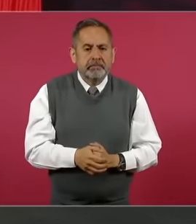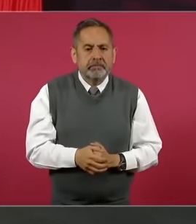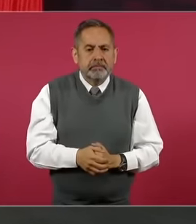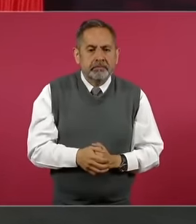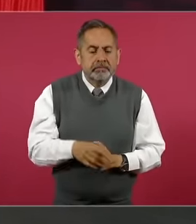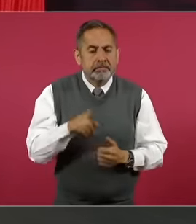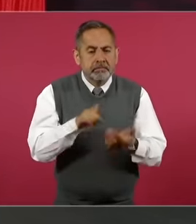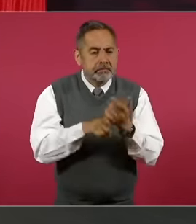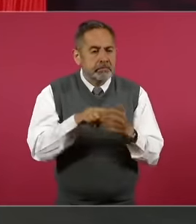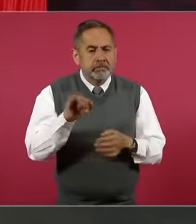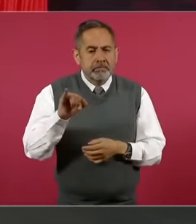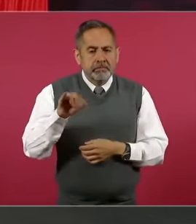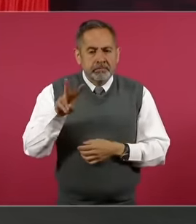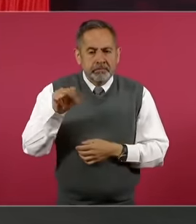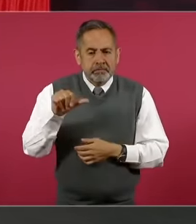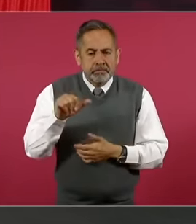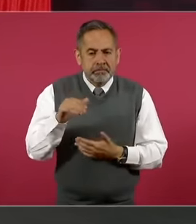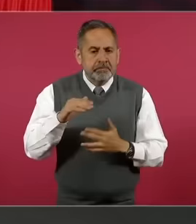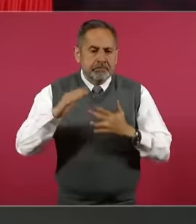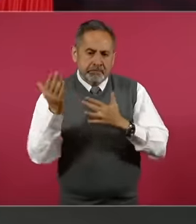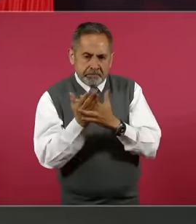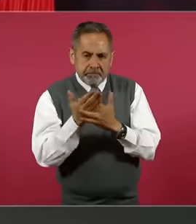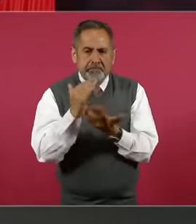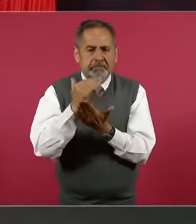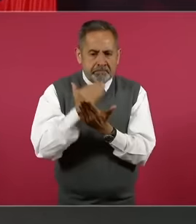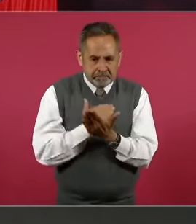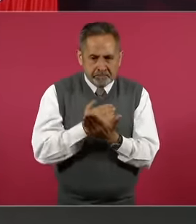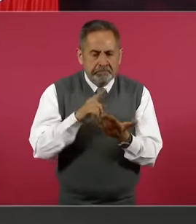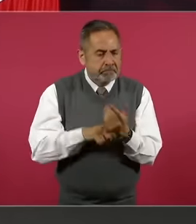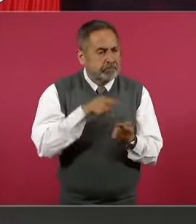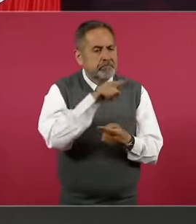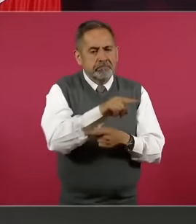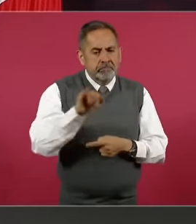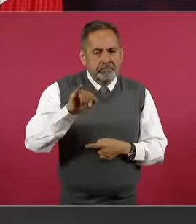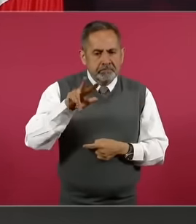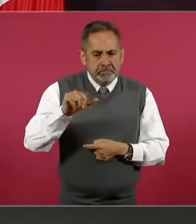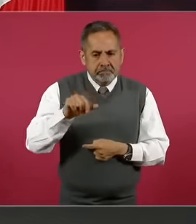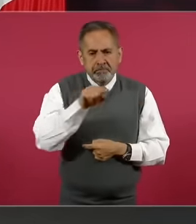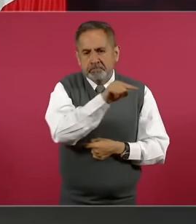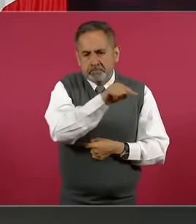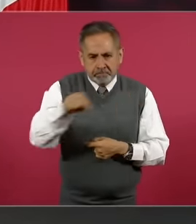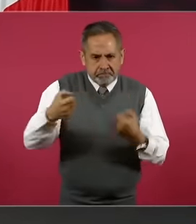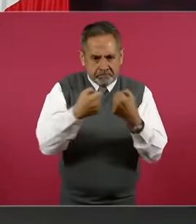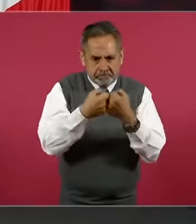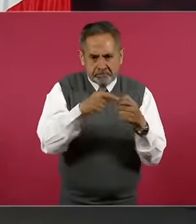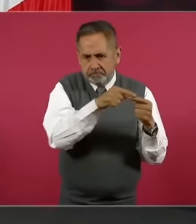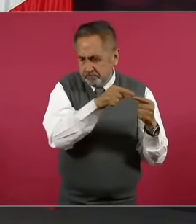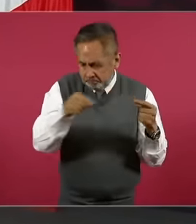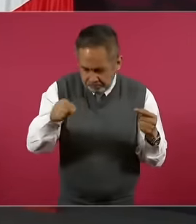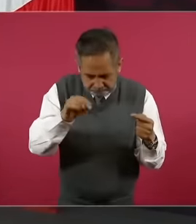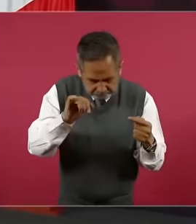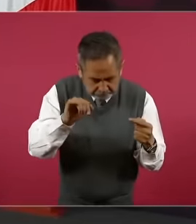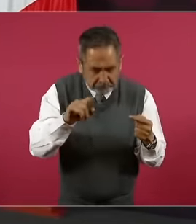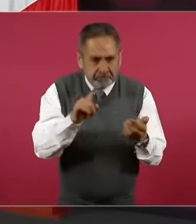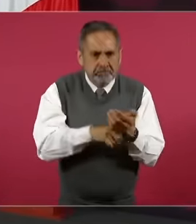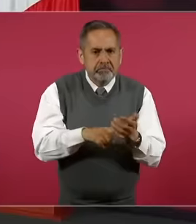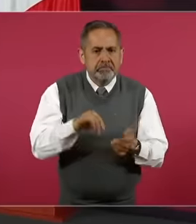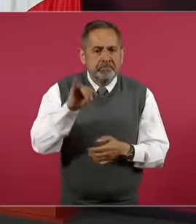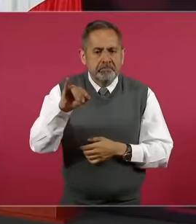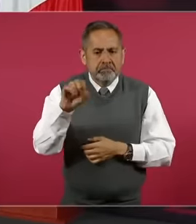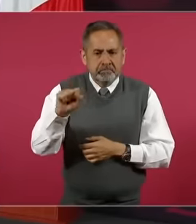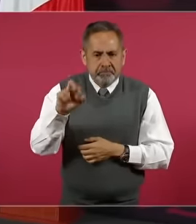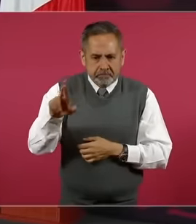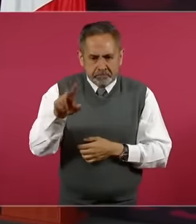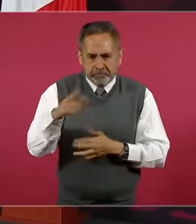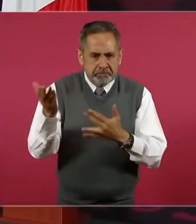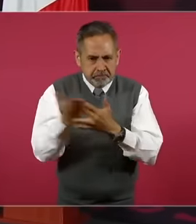el reducir el IVA a la mitad, se redujo el IVA a la mitad, el impuesto sobre la renta a